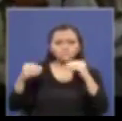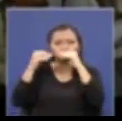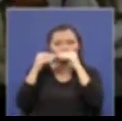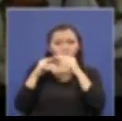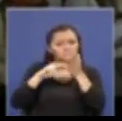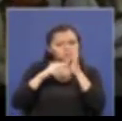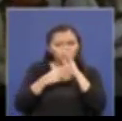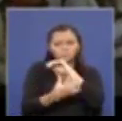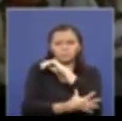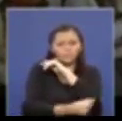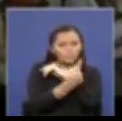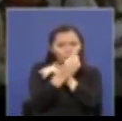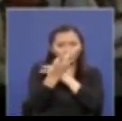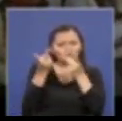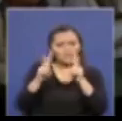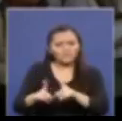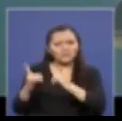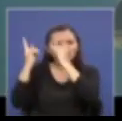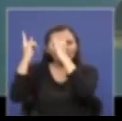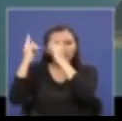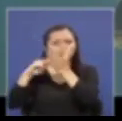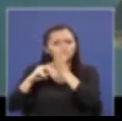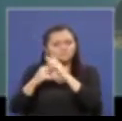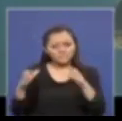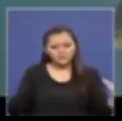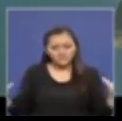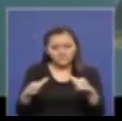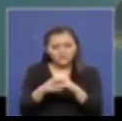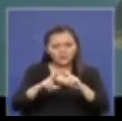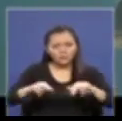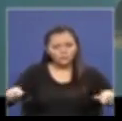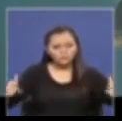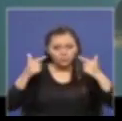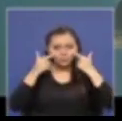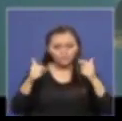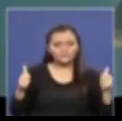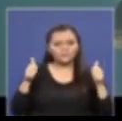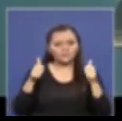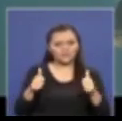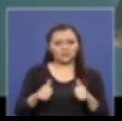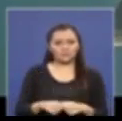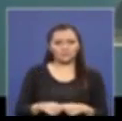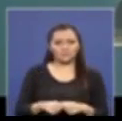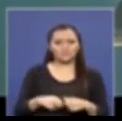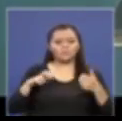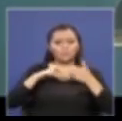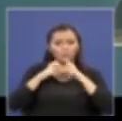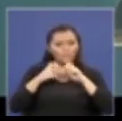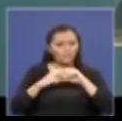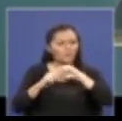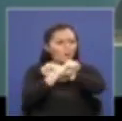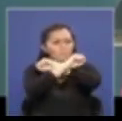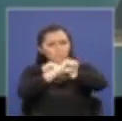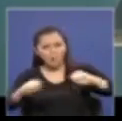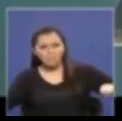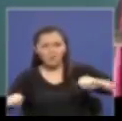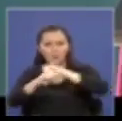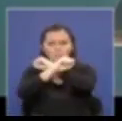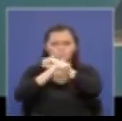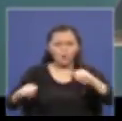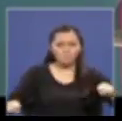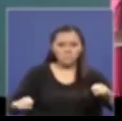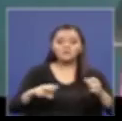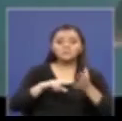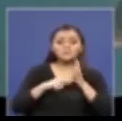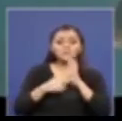ricos. Que la maquinaria mortífera más letal, más que las bombas atómicas, la han puesto